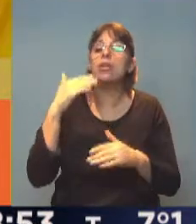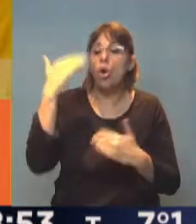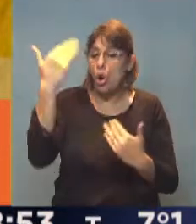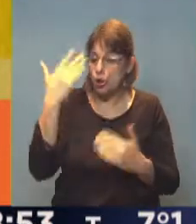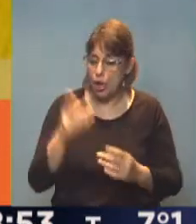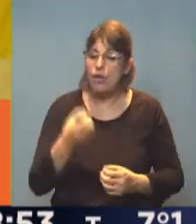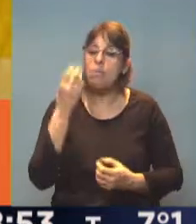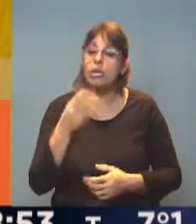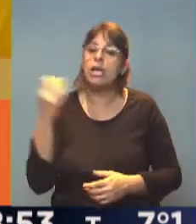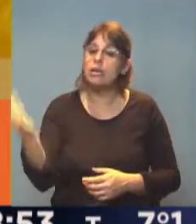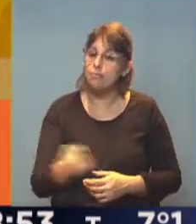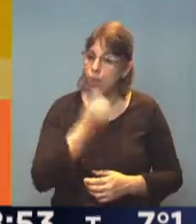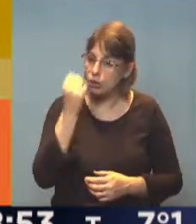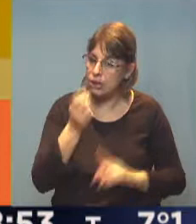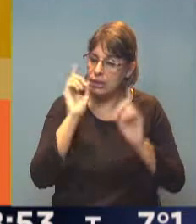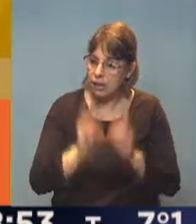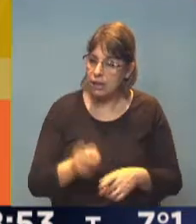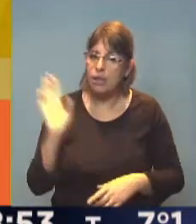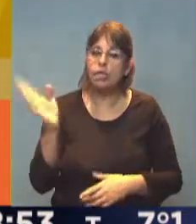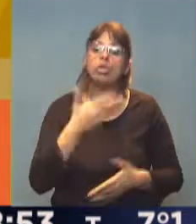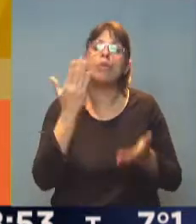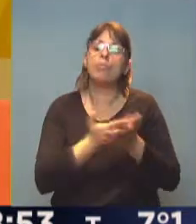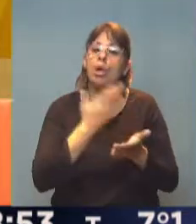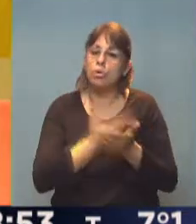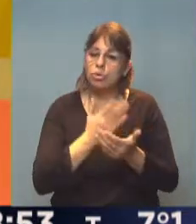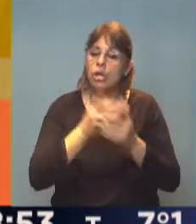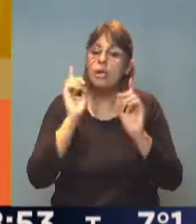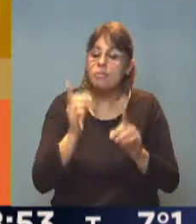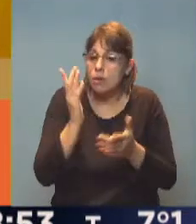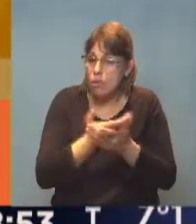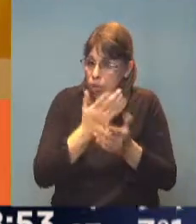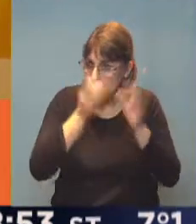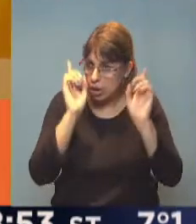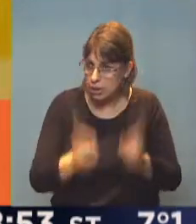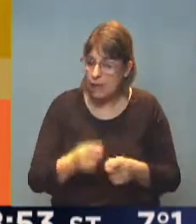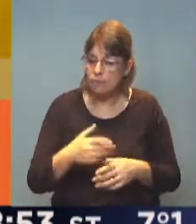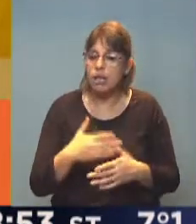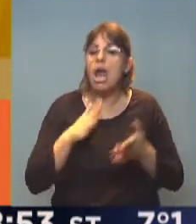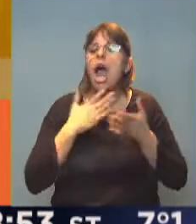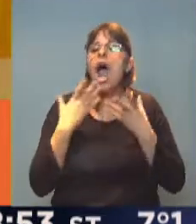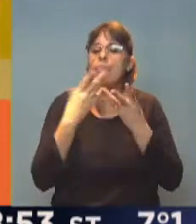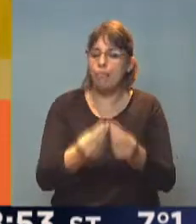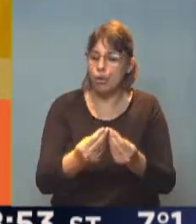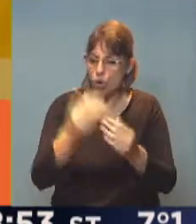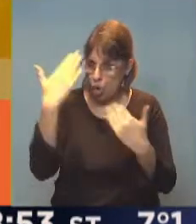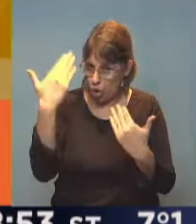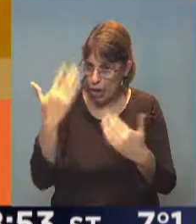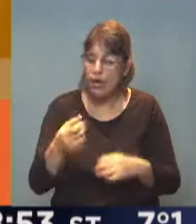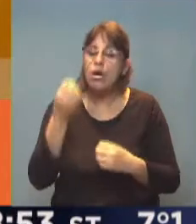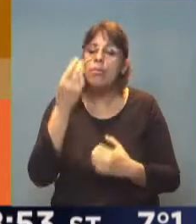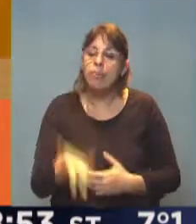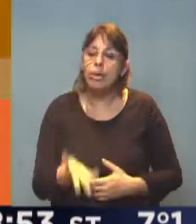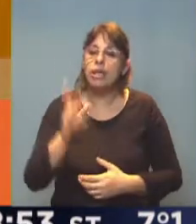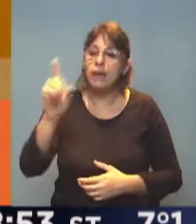mucha importancia también le dan a todos los productores y que los mismos productores también avalan todas estas jornadas es porque justamente